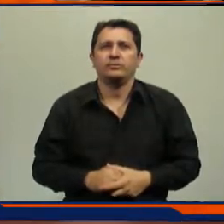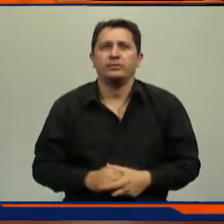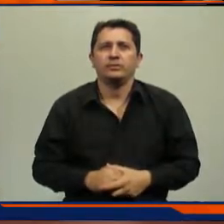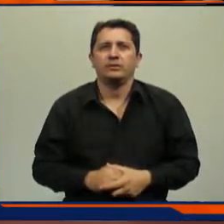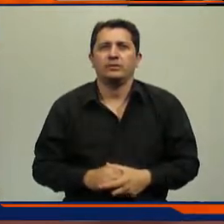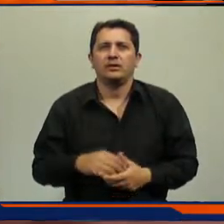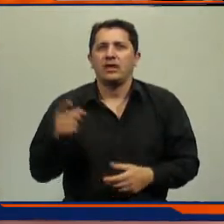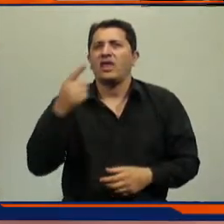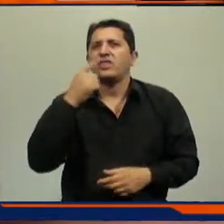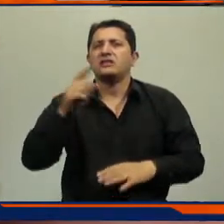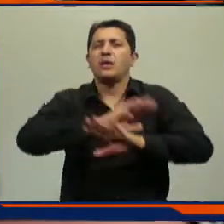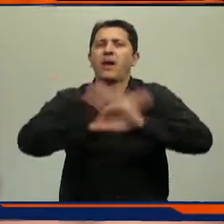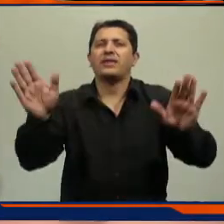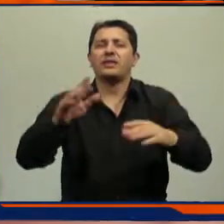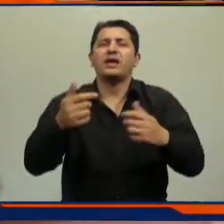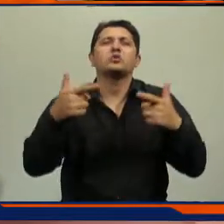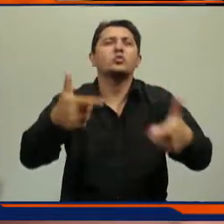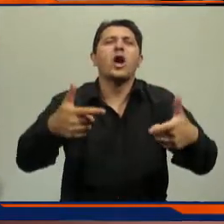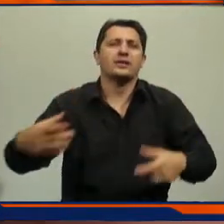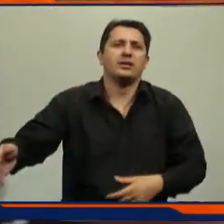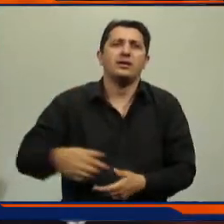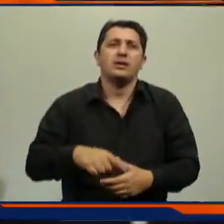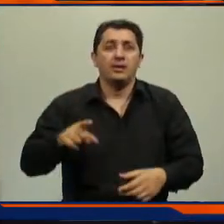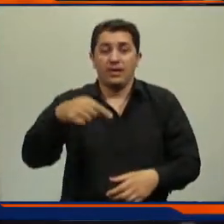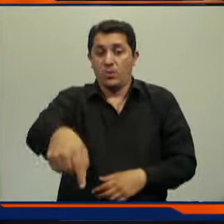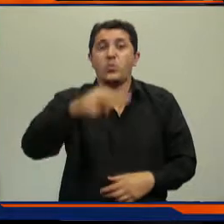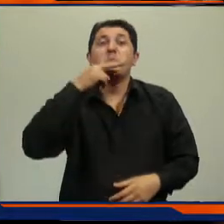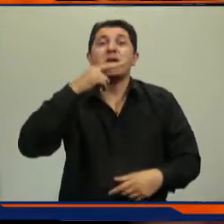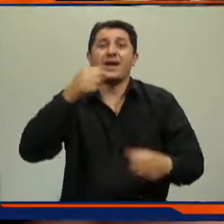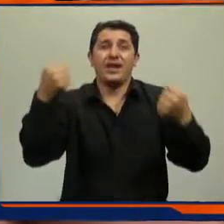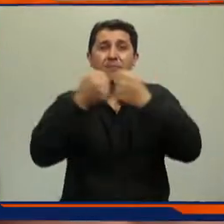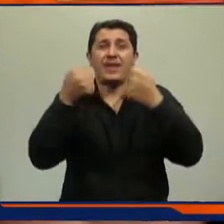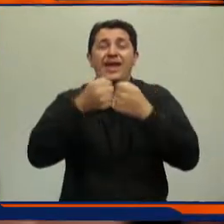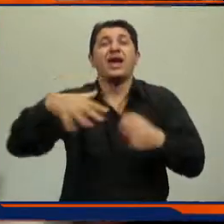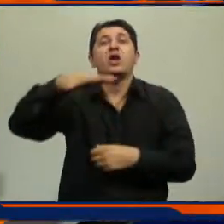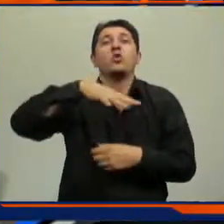Eric que dice basta, buena suerte. Habrá pelea este viernes en el Hard Rock.